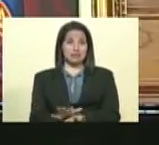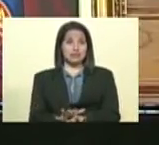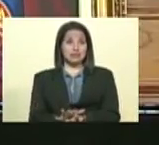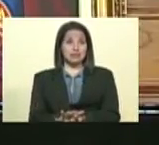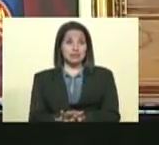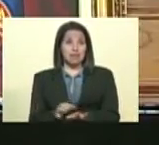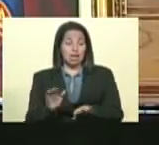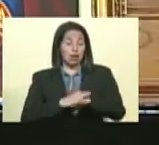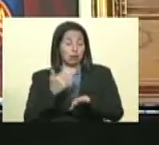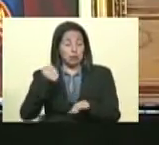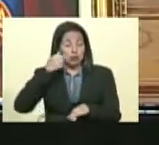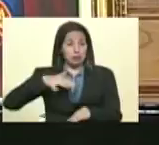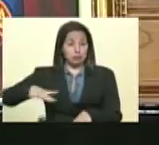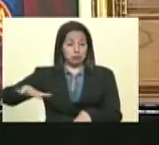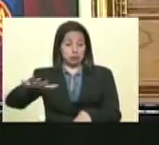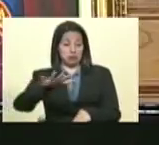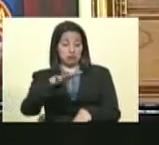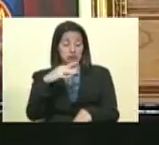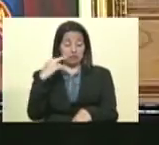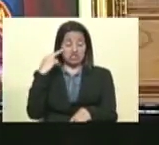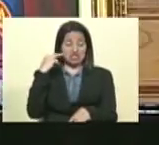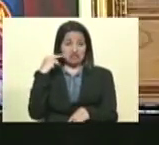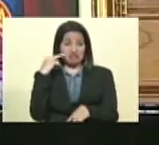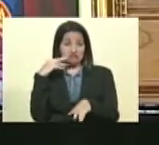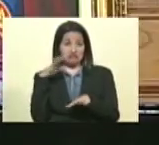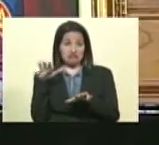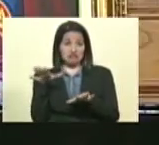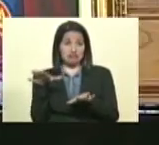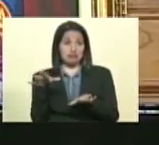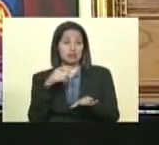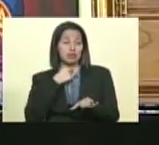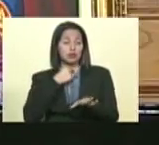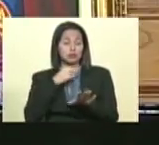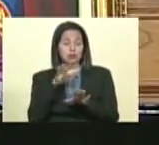porque el pueblo no tiene el color que a ellos les gusta.